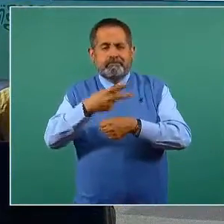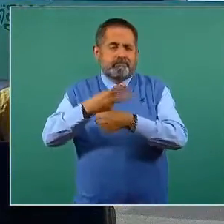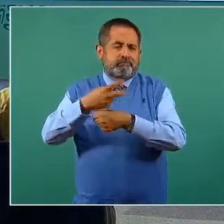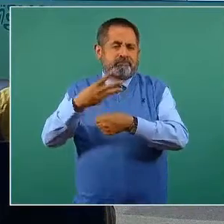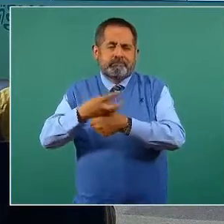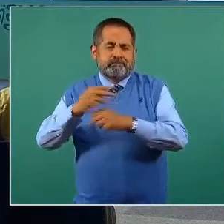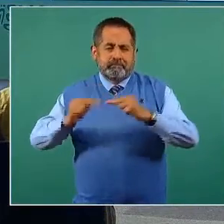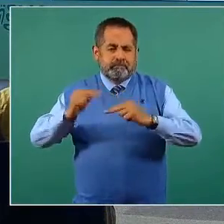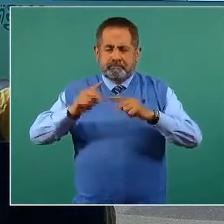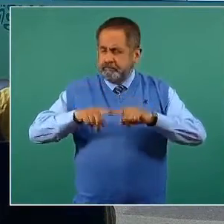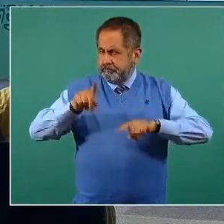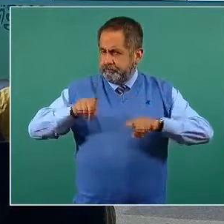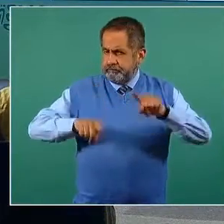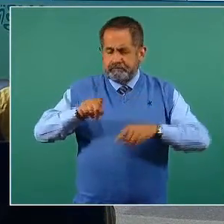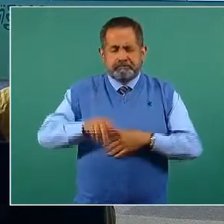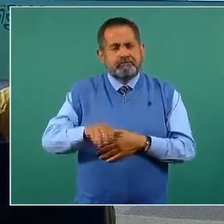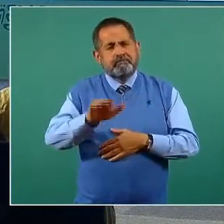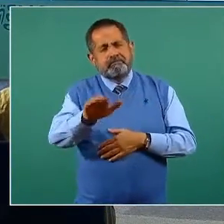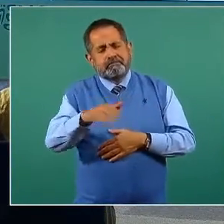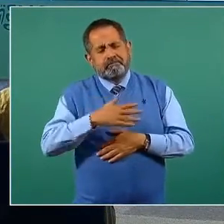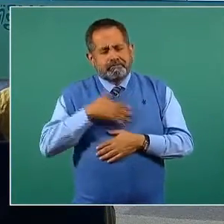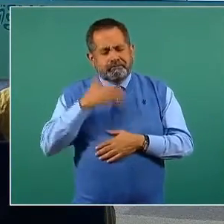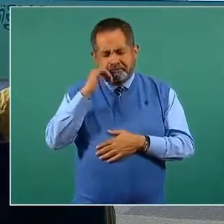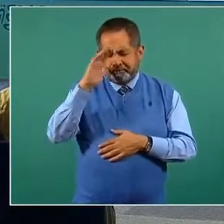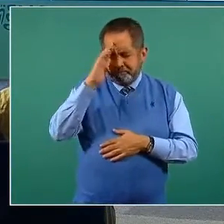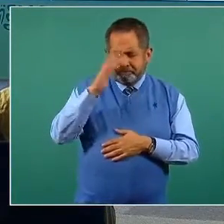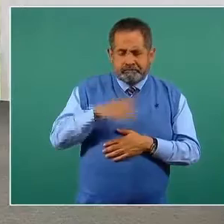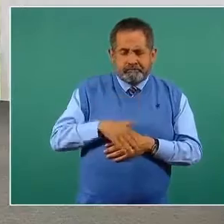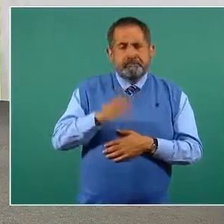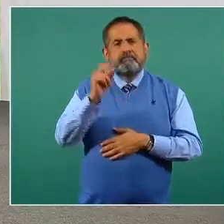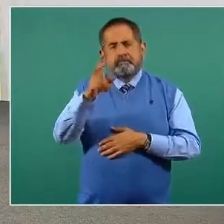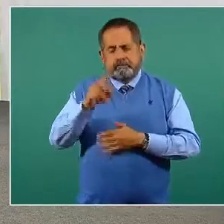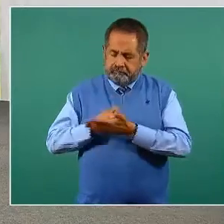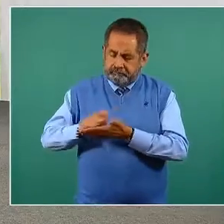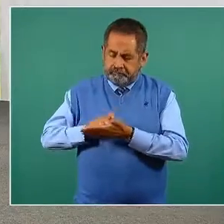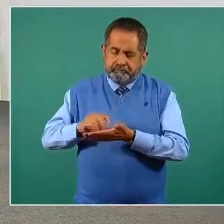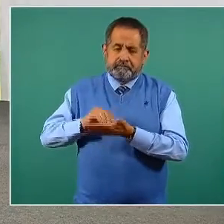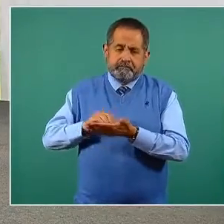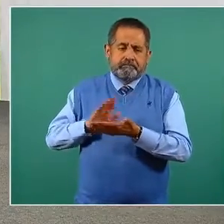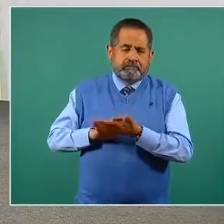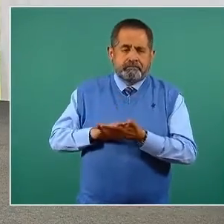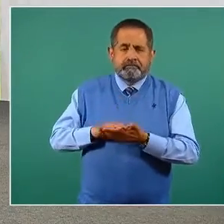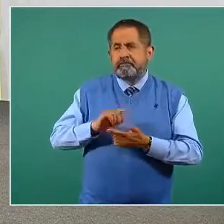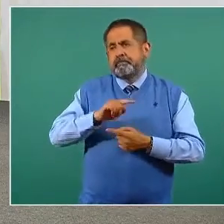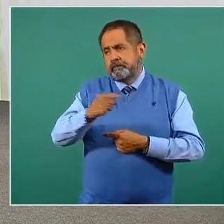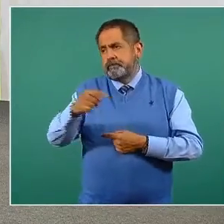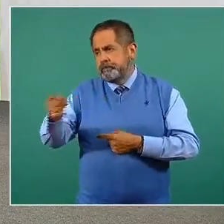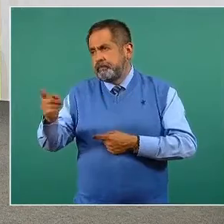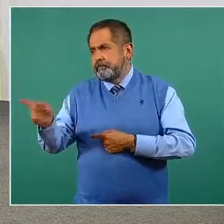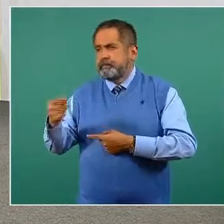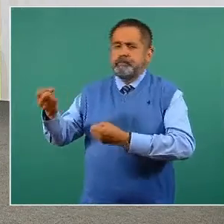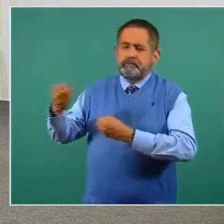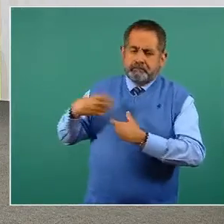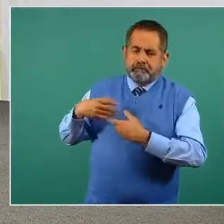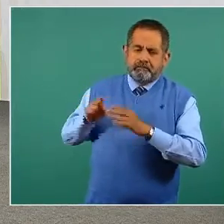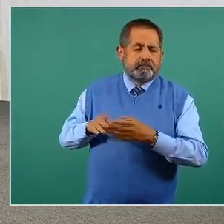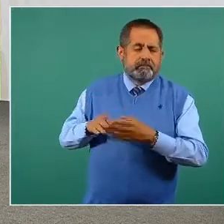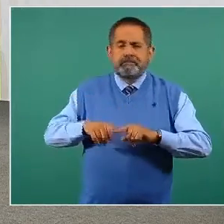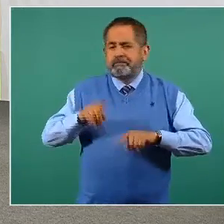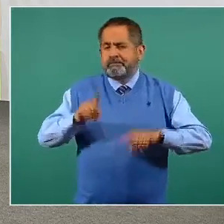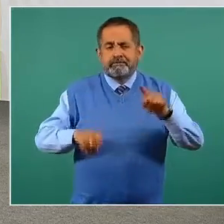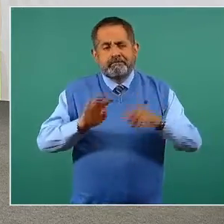obviamente esto dependerá de la situación y las manifestaciones clínicas que tenga. Normalmente si estas son leves, pues